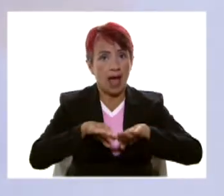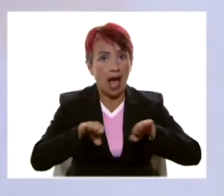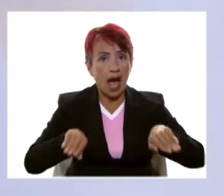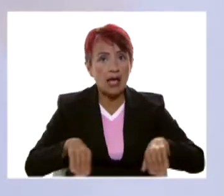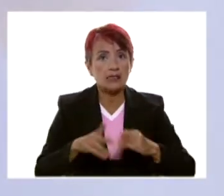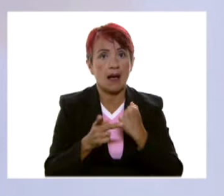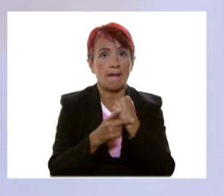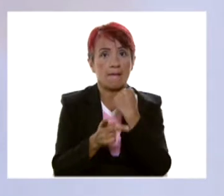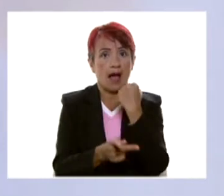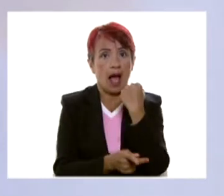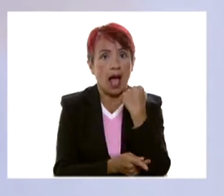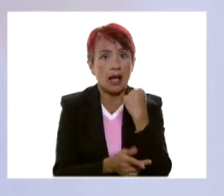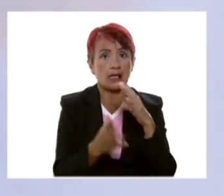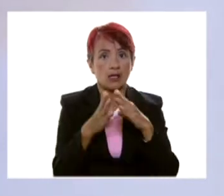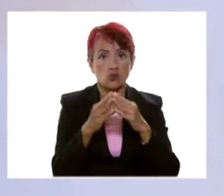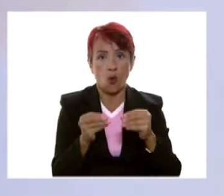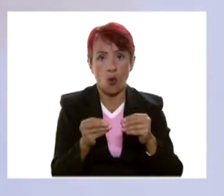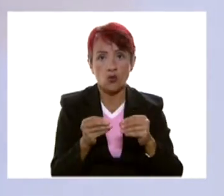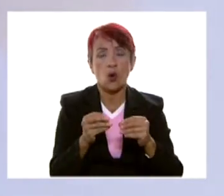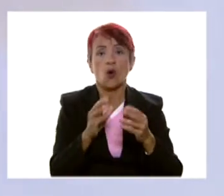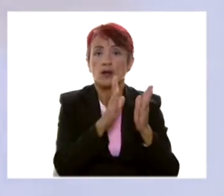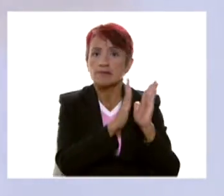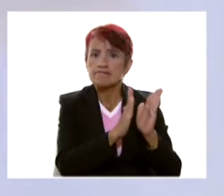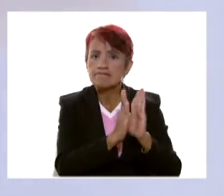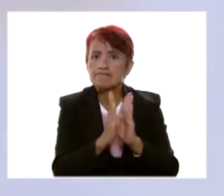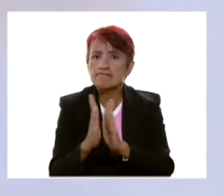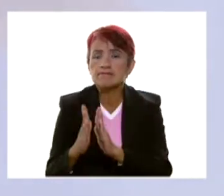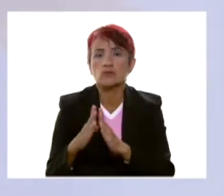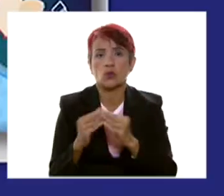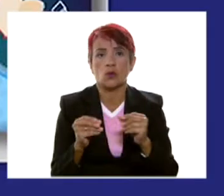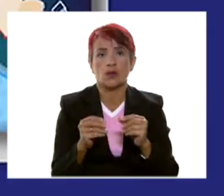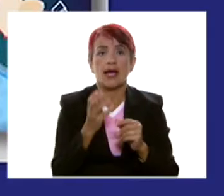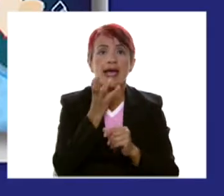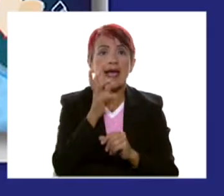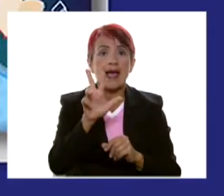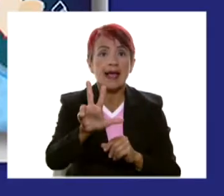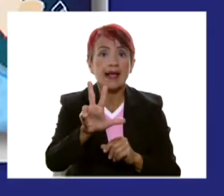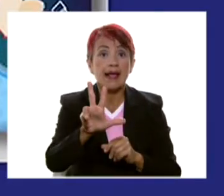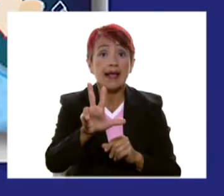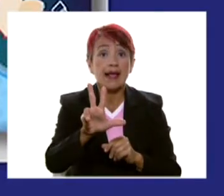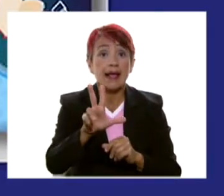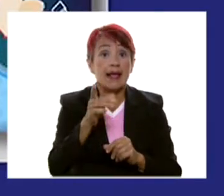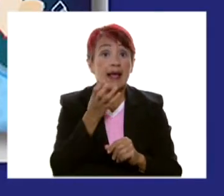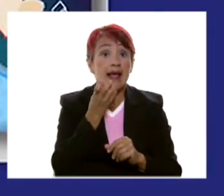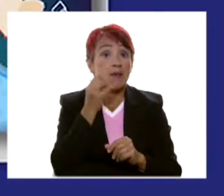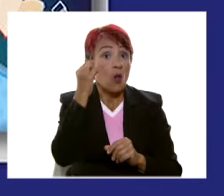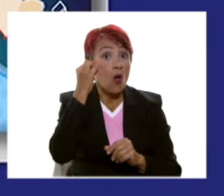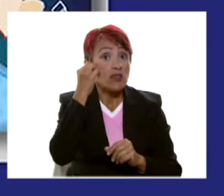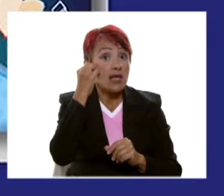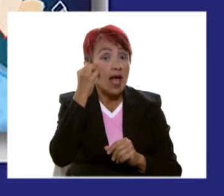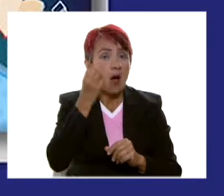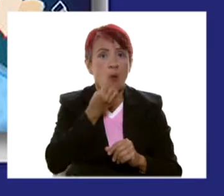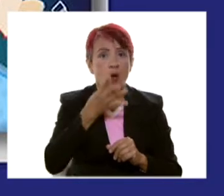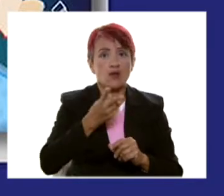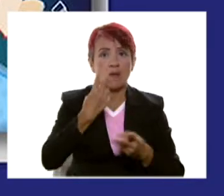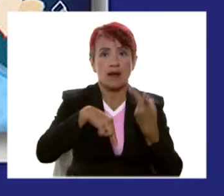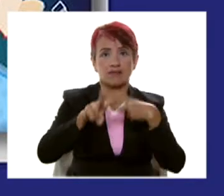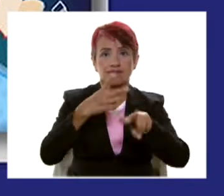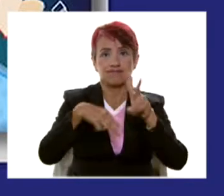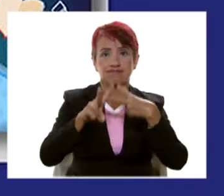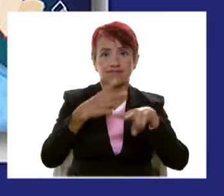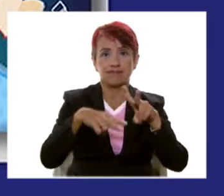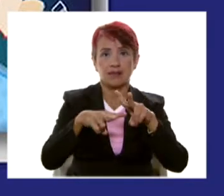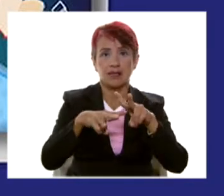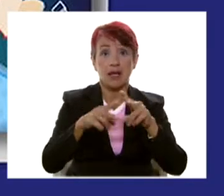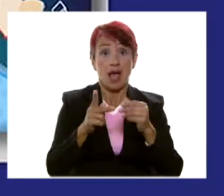al parque, ya anteriormente pues organizamos todo, por ejemplo. 3, que el día es propicio para una excursión. Y número